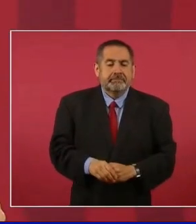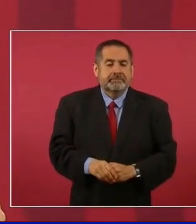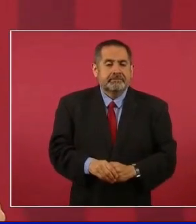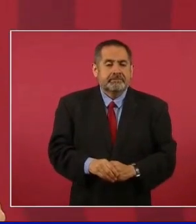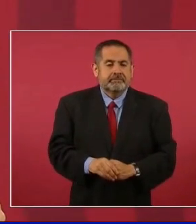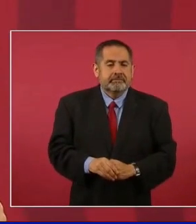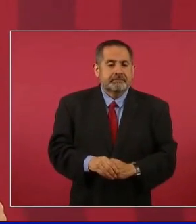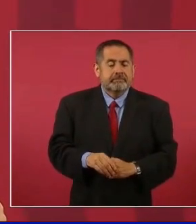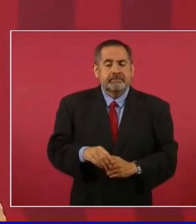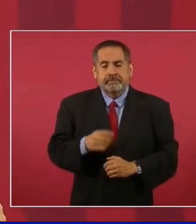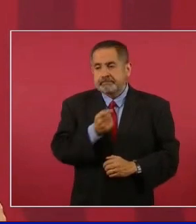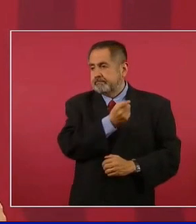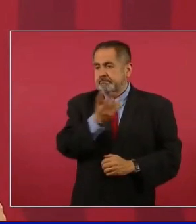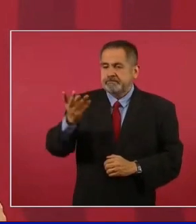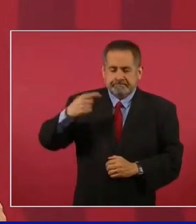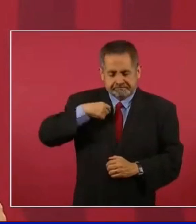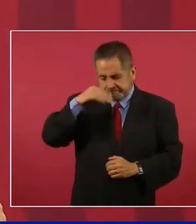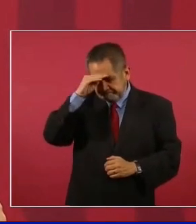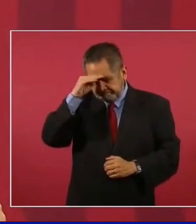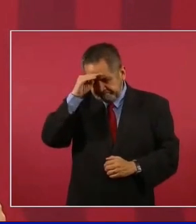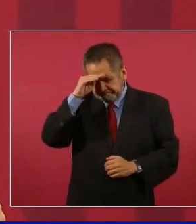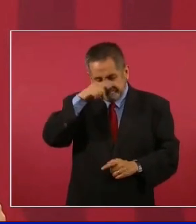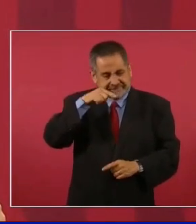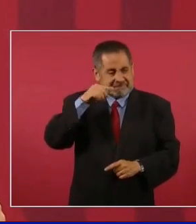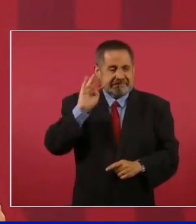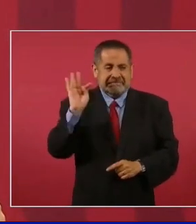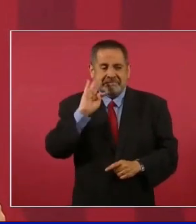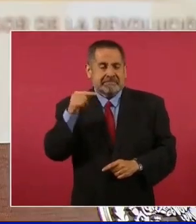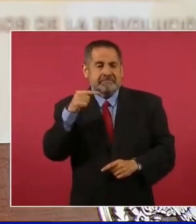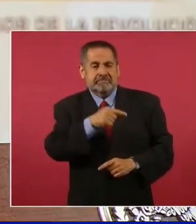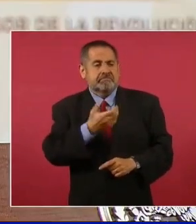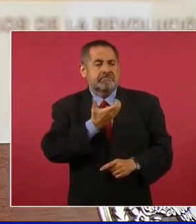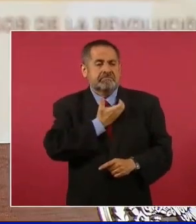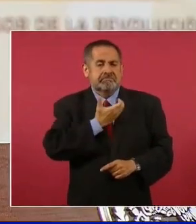y se pensó que con Ávila Camacho